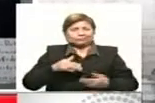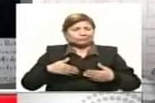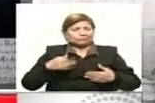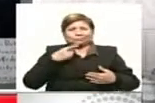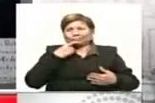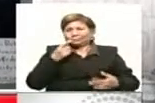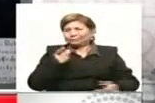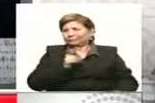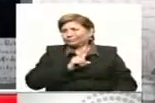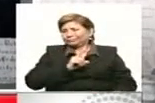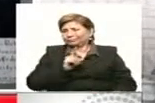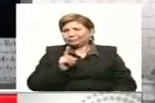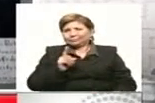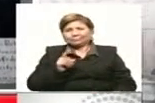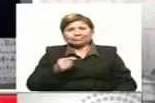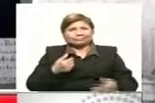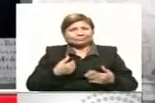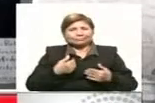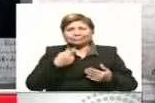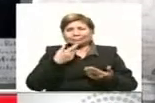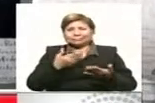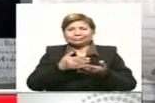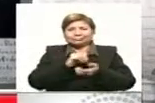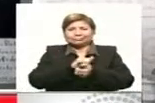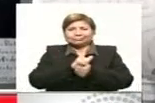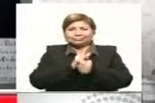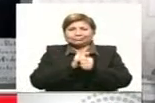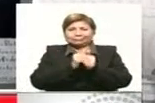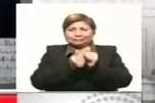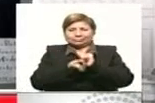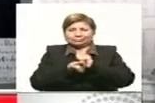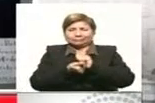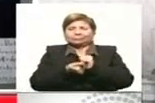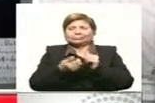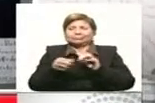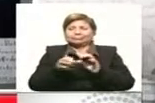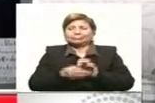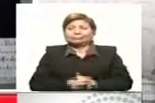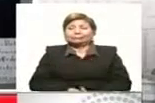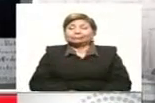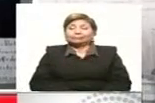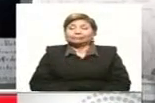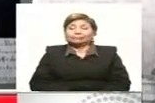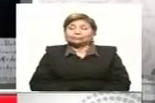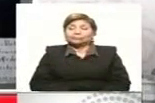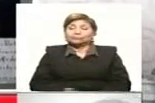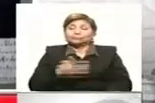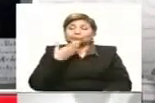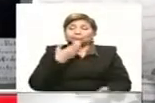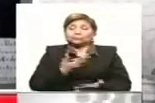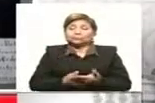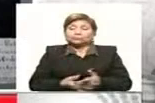ninguna manera y tiene eso que cambiarse, y eso es lo que estamos haciendo. Gracias.